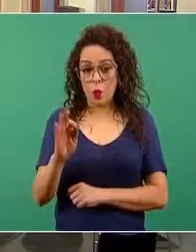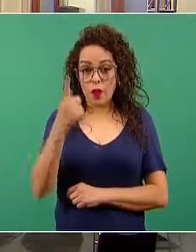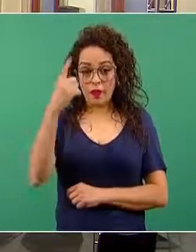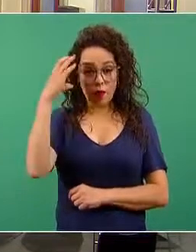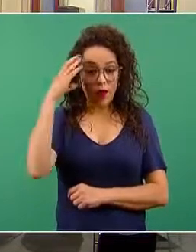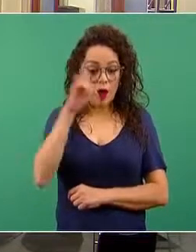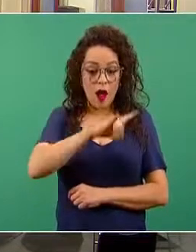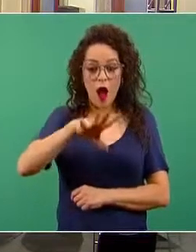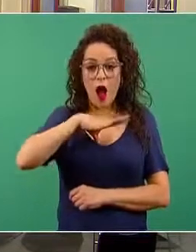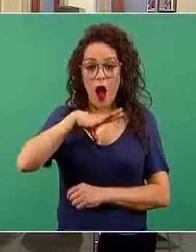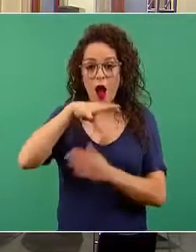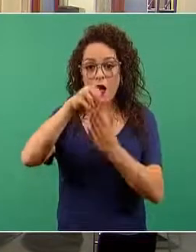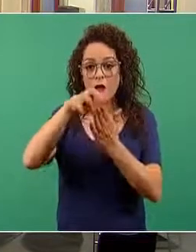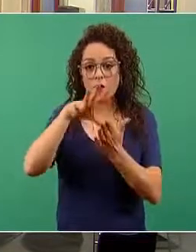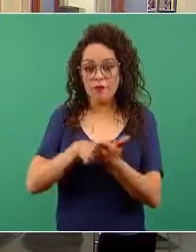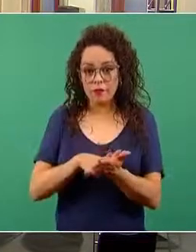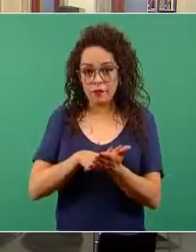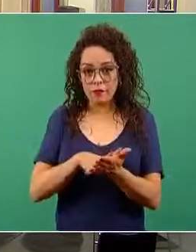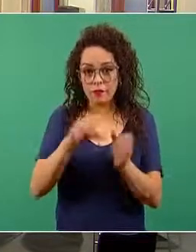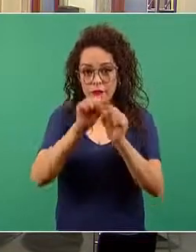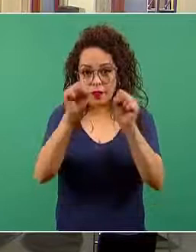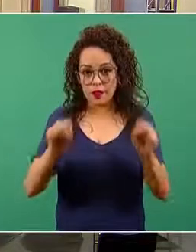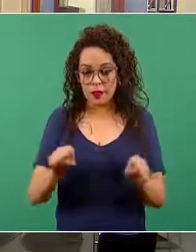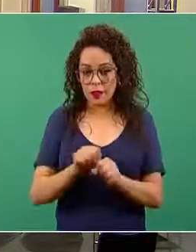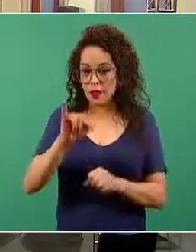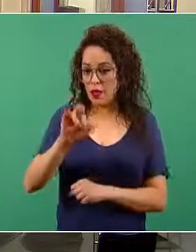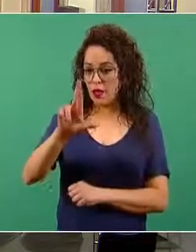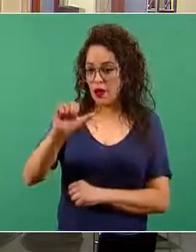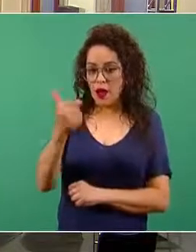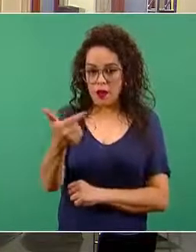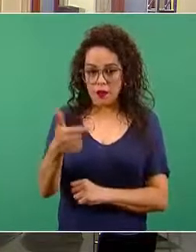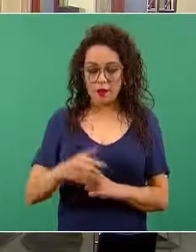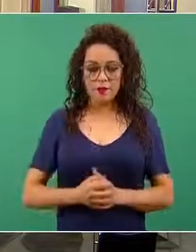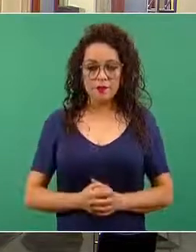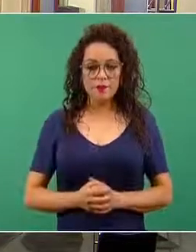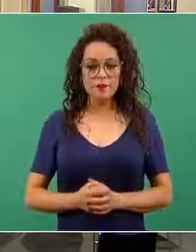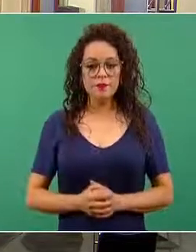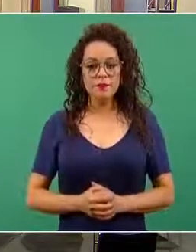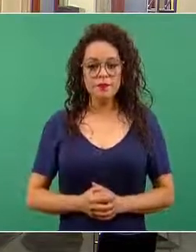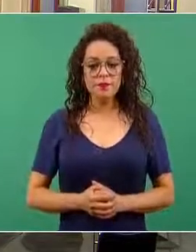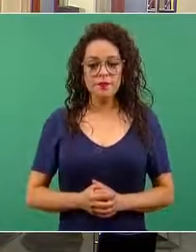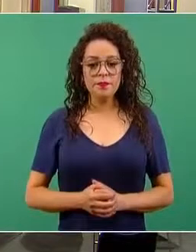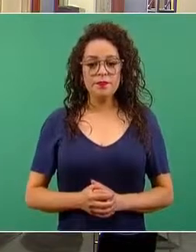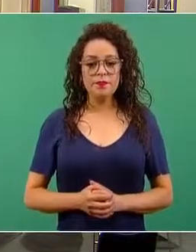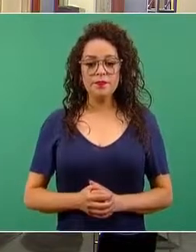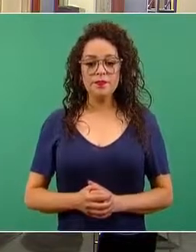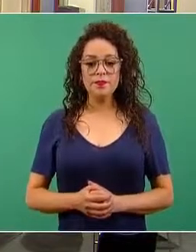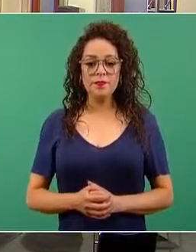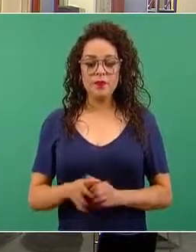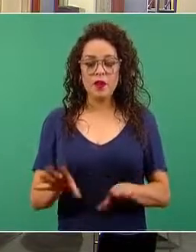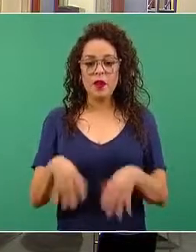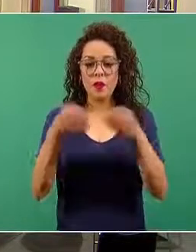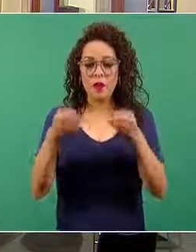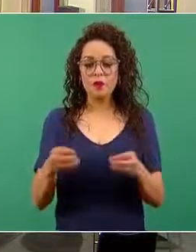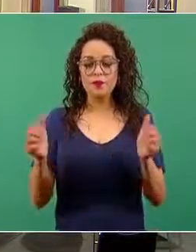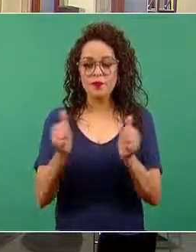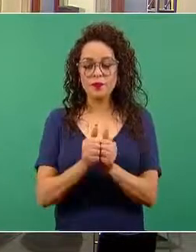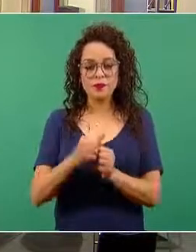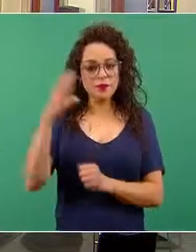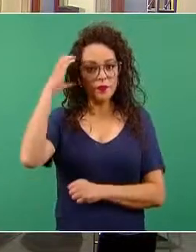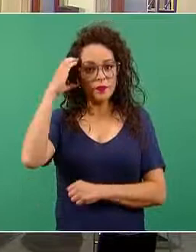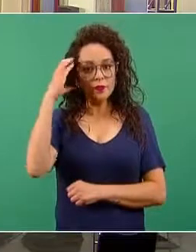camas que tenemos registradas en la red IRAG. Sobre la ocupación con camas con un